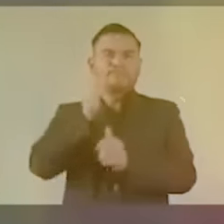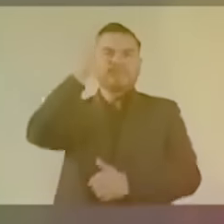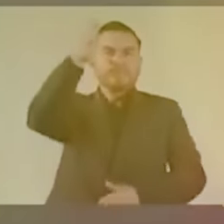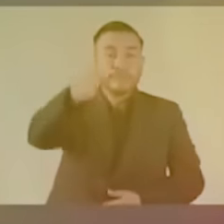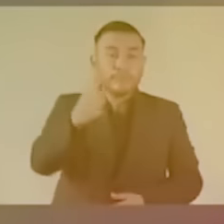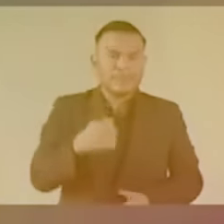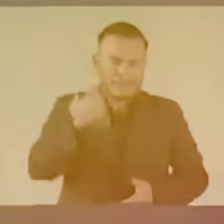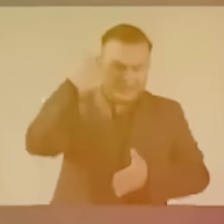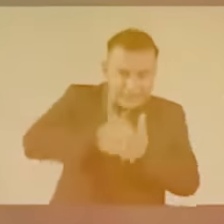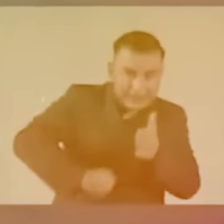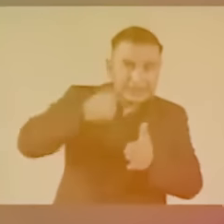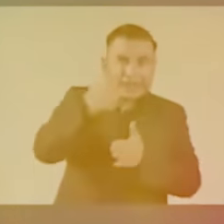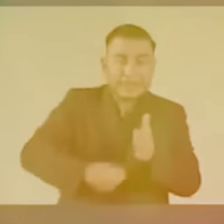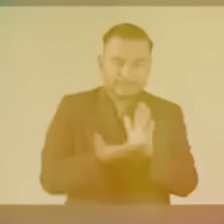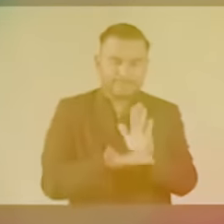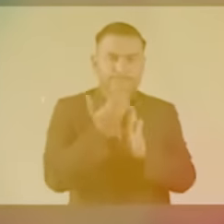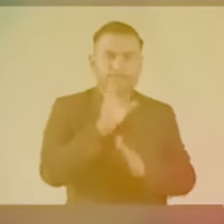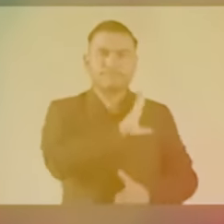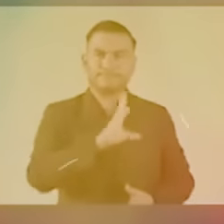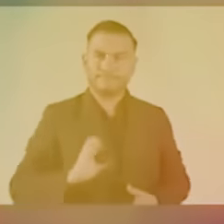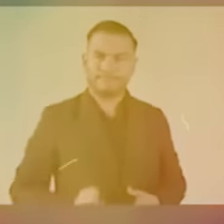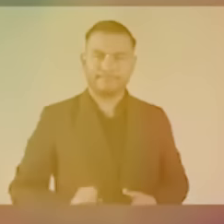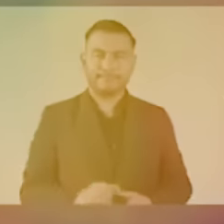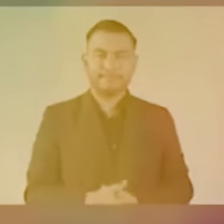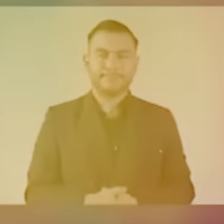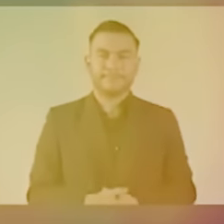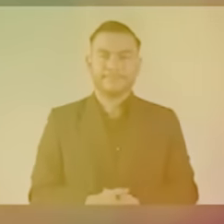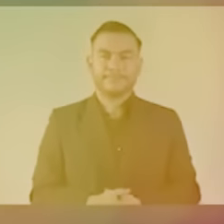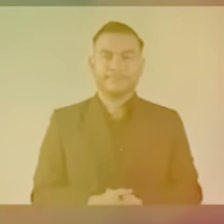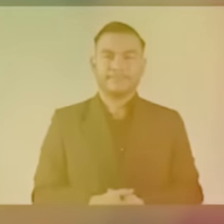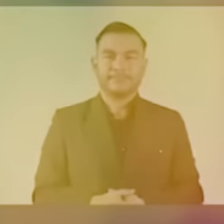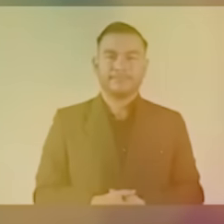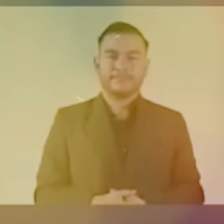lo imposible por sacar adelante nuestro país.